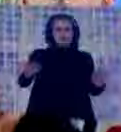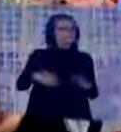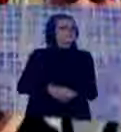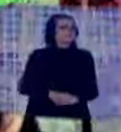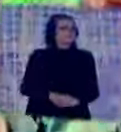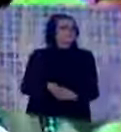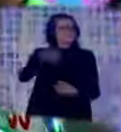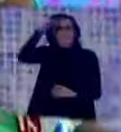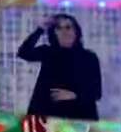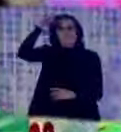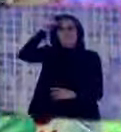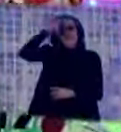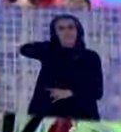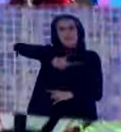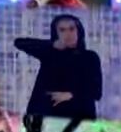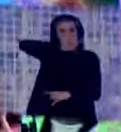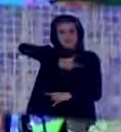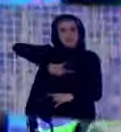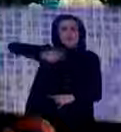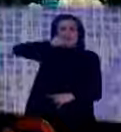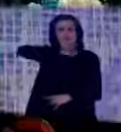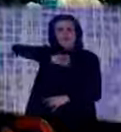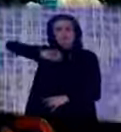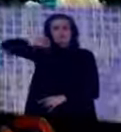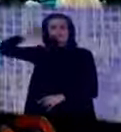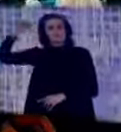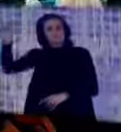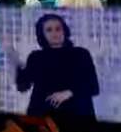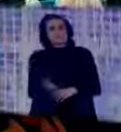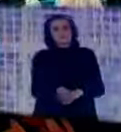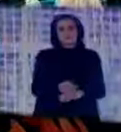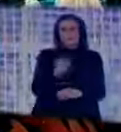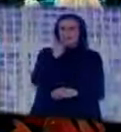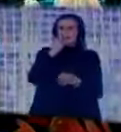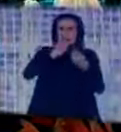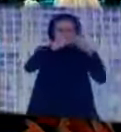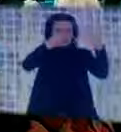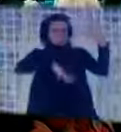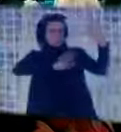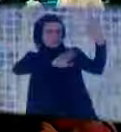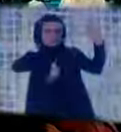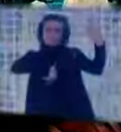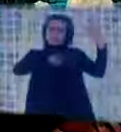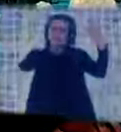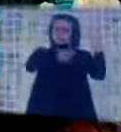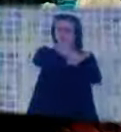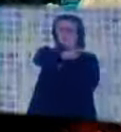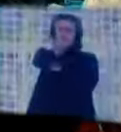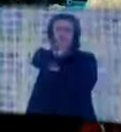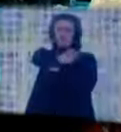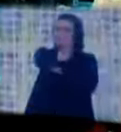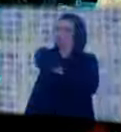favor el pueblo canario no es un segundo